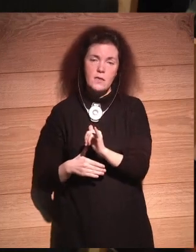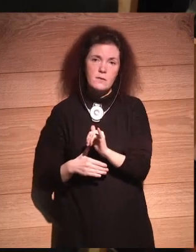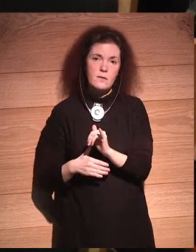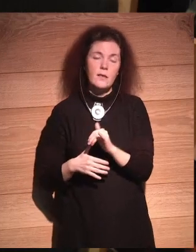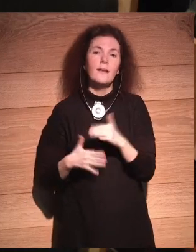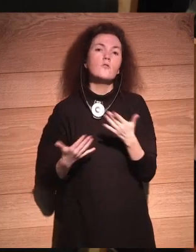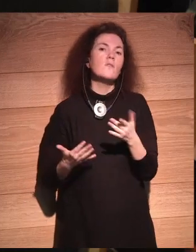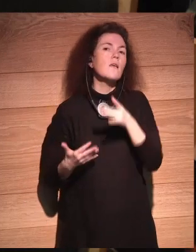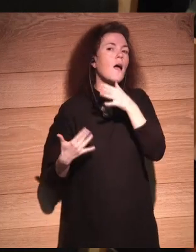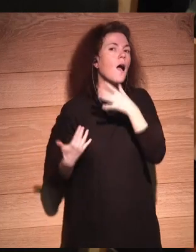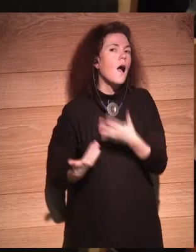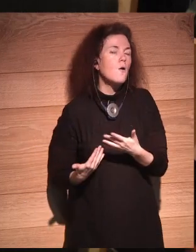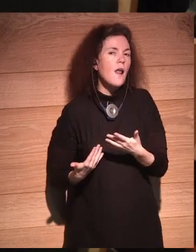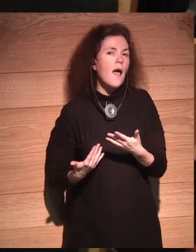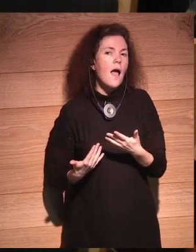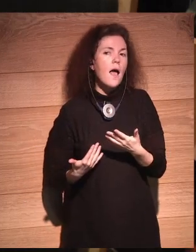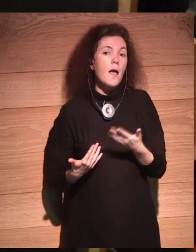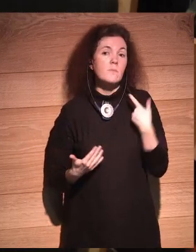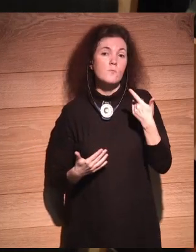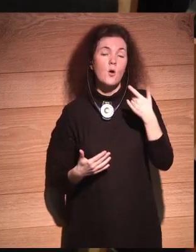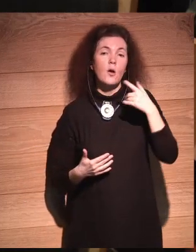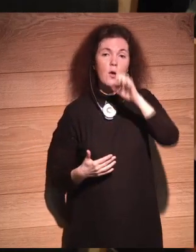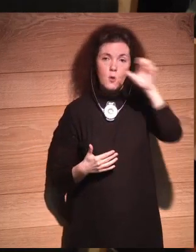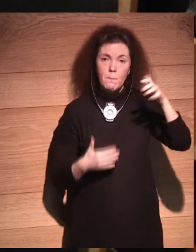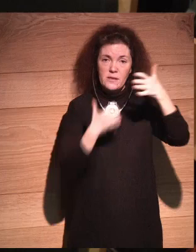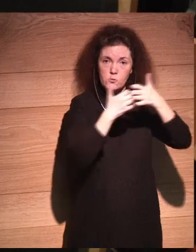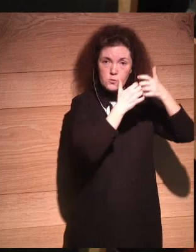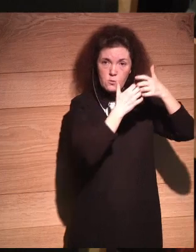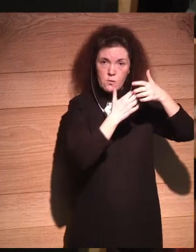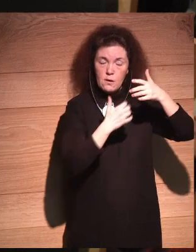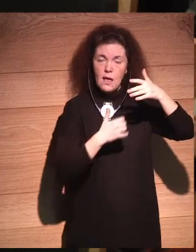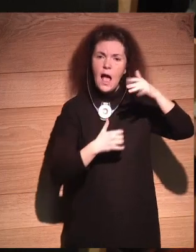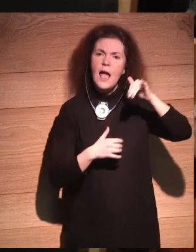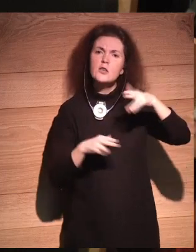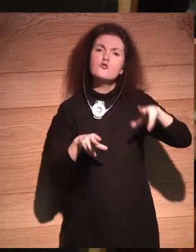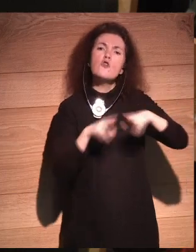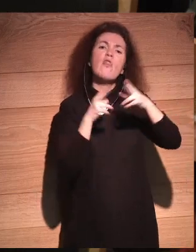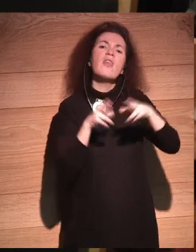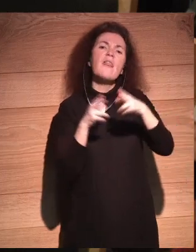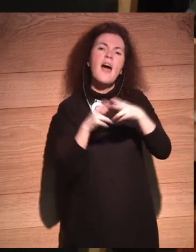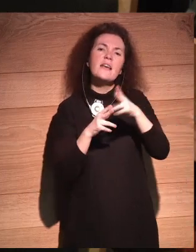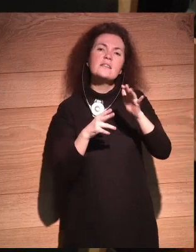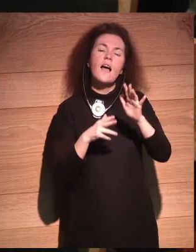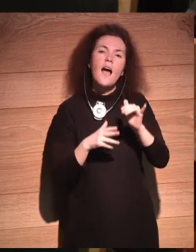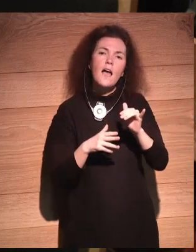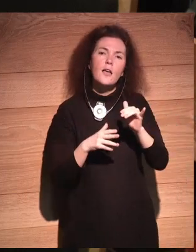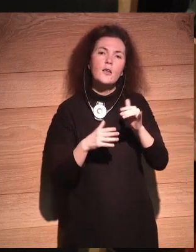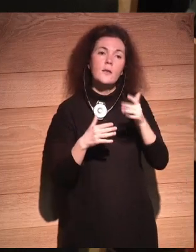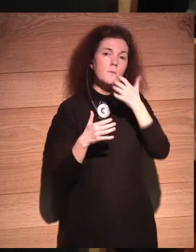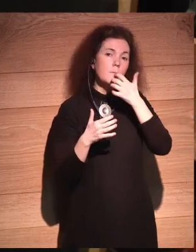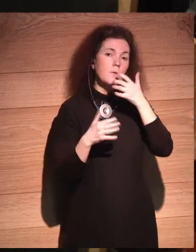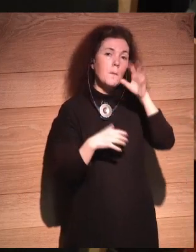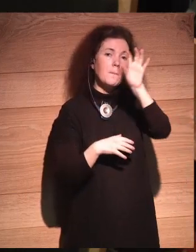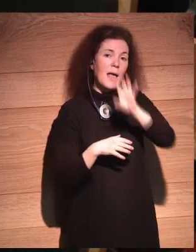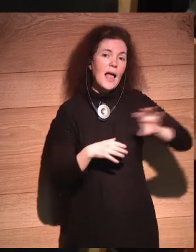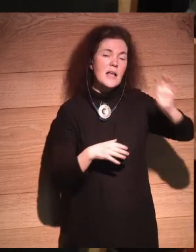Y ahora mismo, incluso en Occidente, hay sociedades donde están mediatizadas, los estados